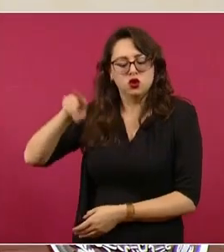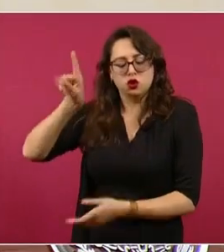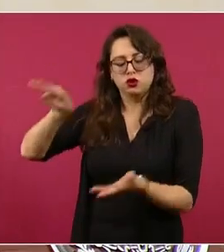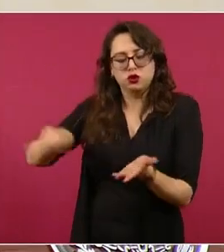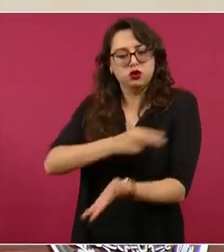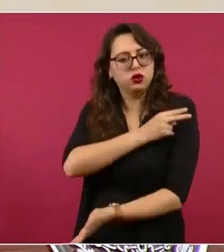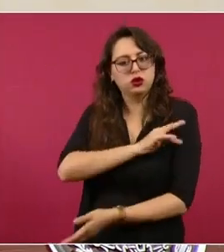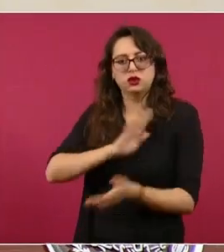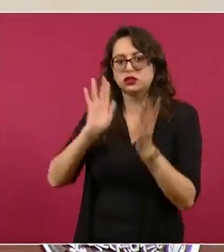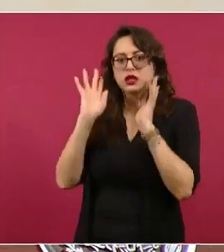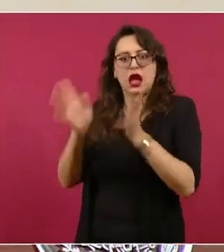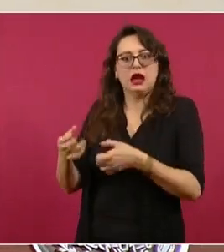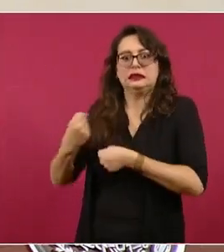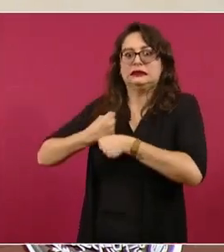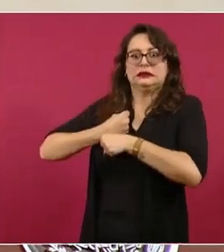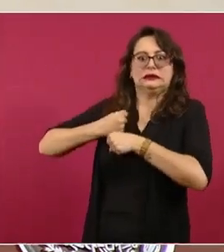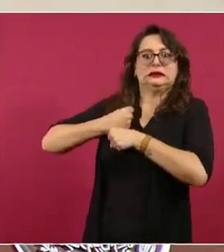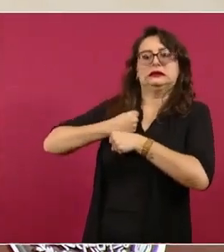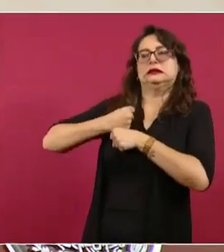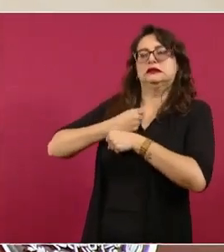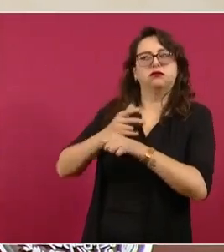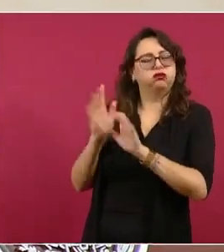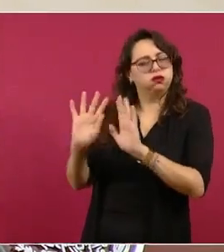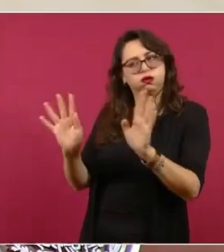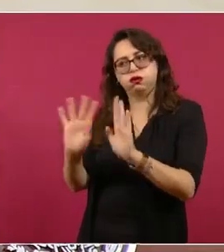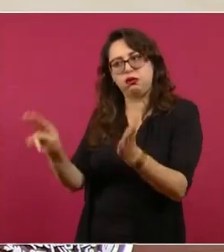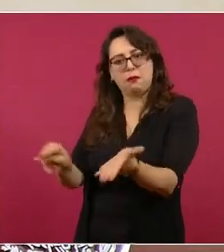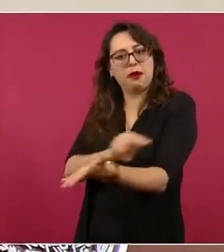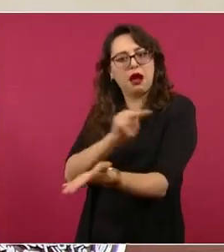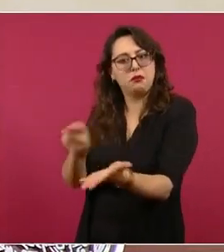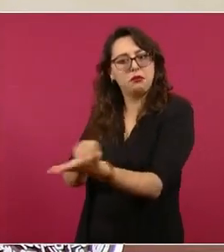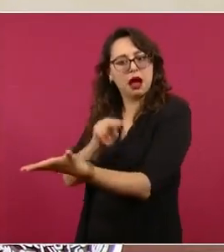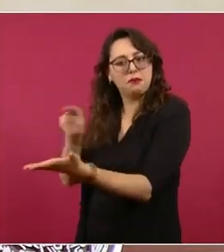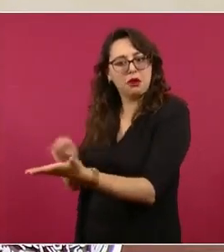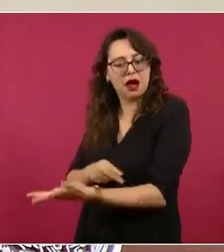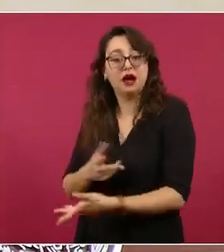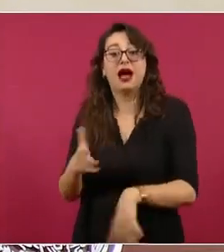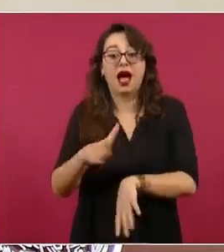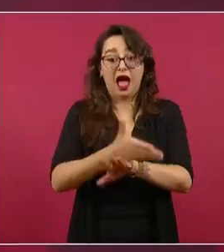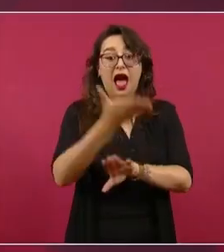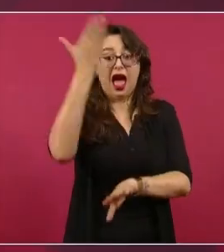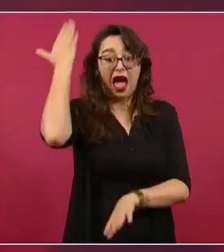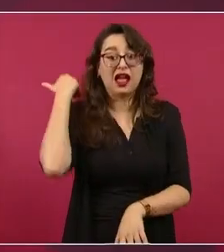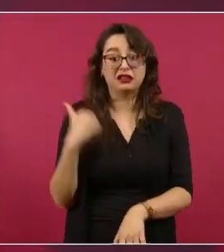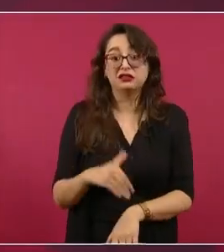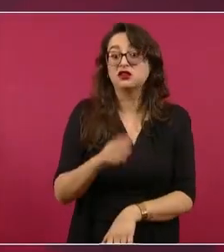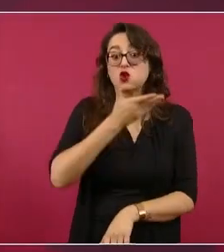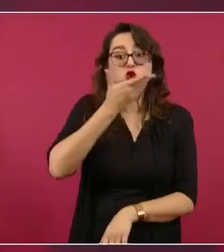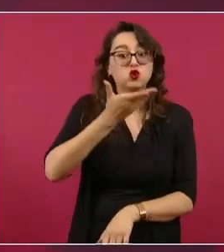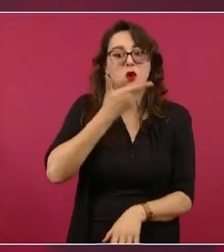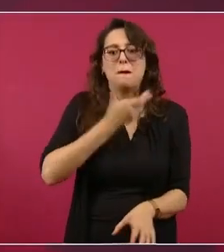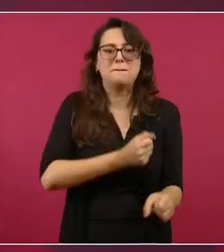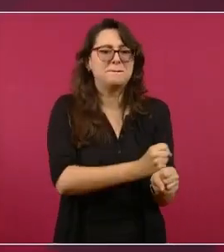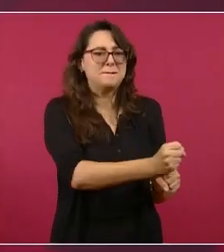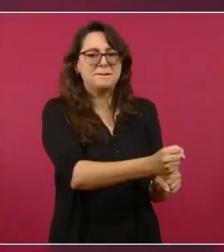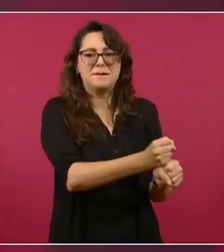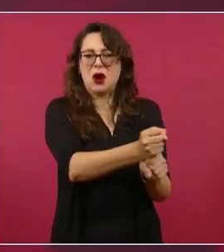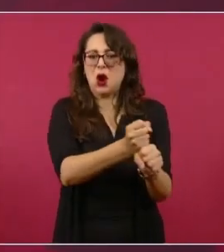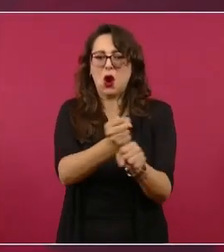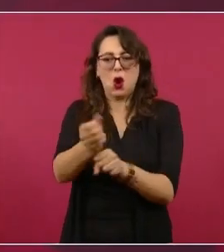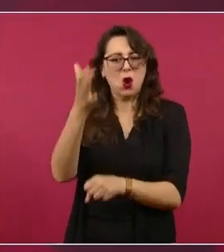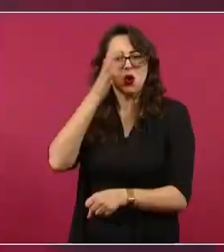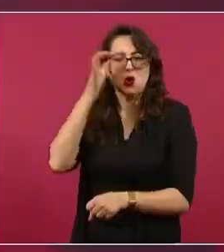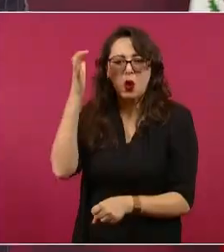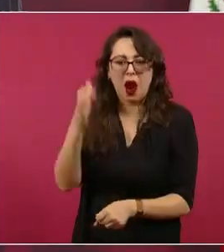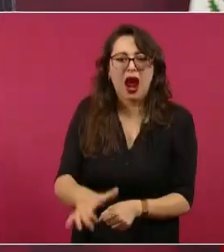La consigna era mátalos en caliente. Todo eso que ocultan los